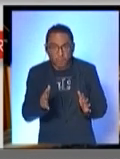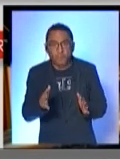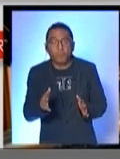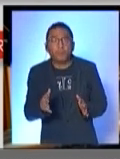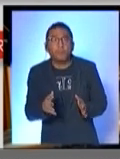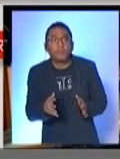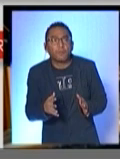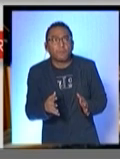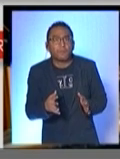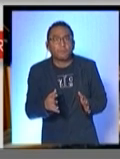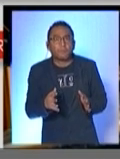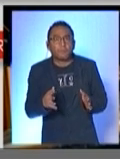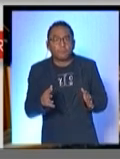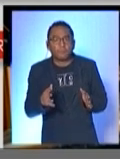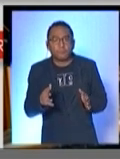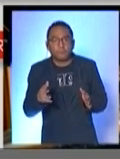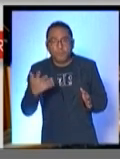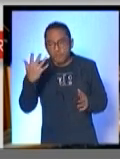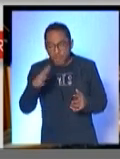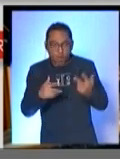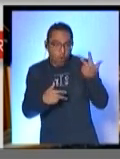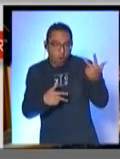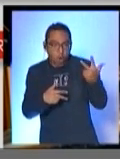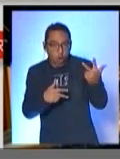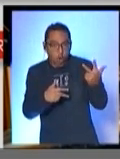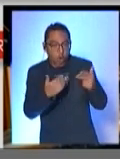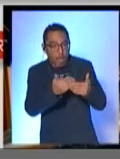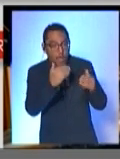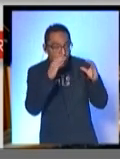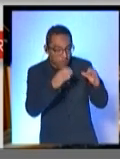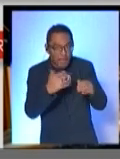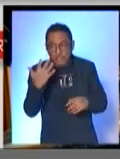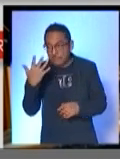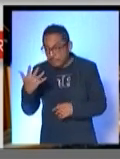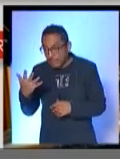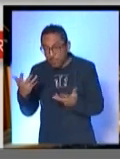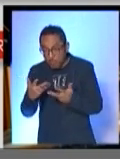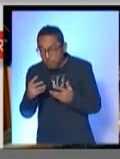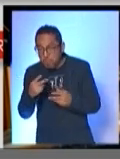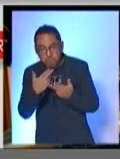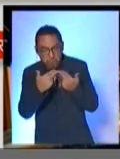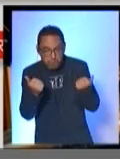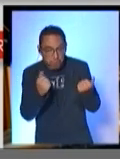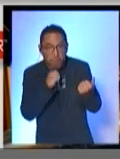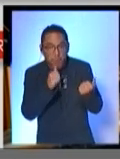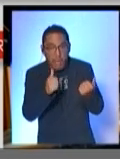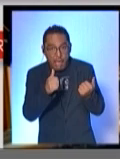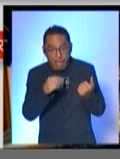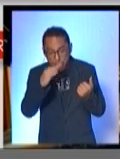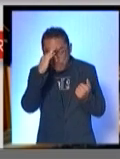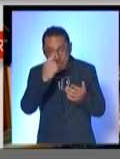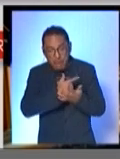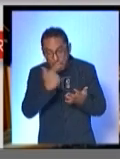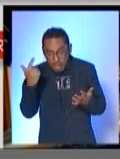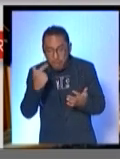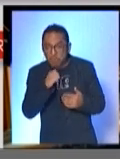10 realizadas como hecho preventivo, 5 por hecho relevante y ninguna por hecho considerado